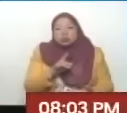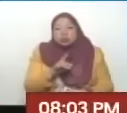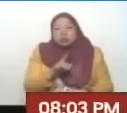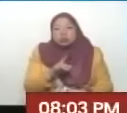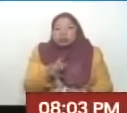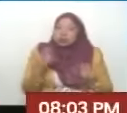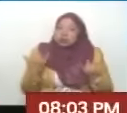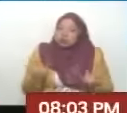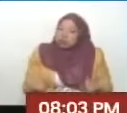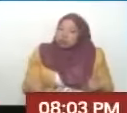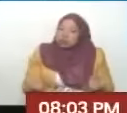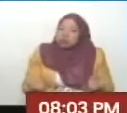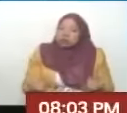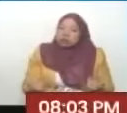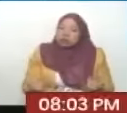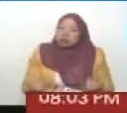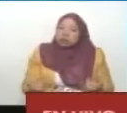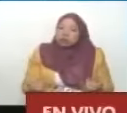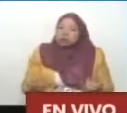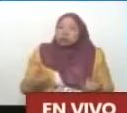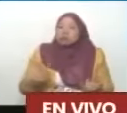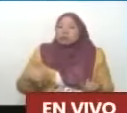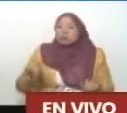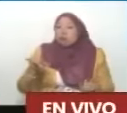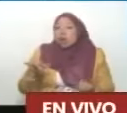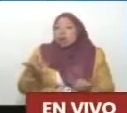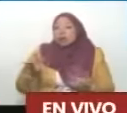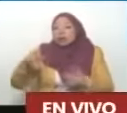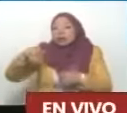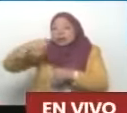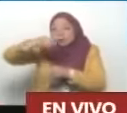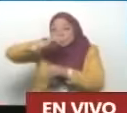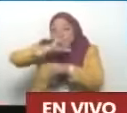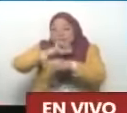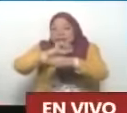declara que las Malvinas son británicas.